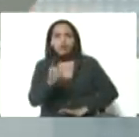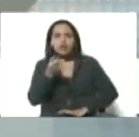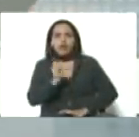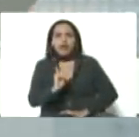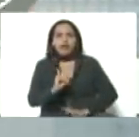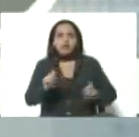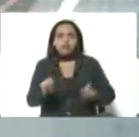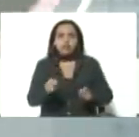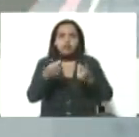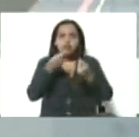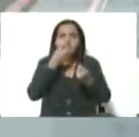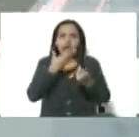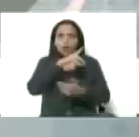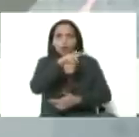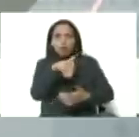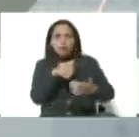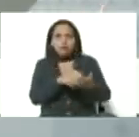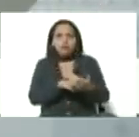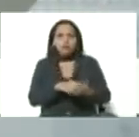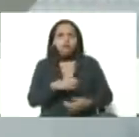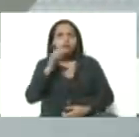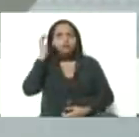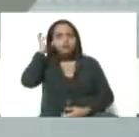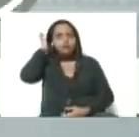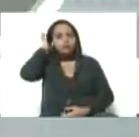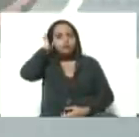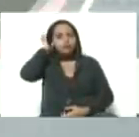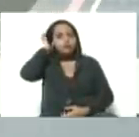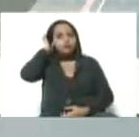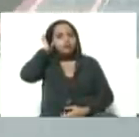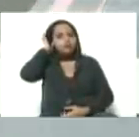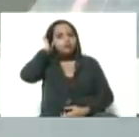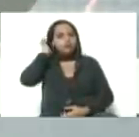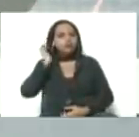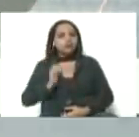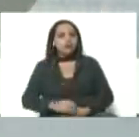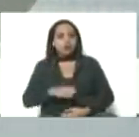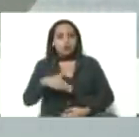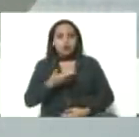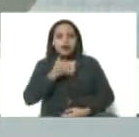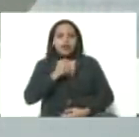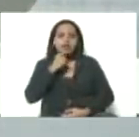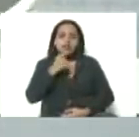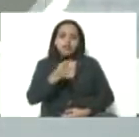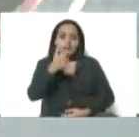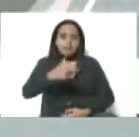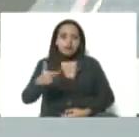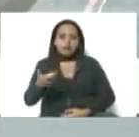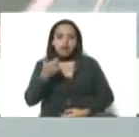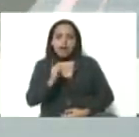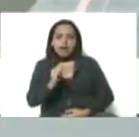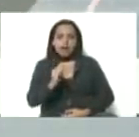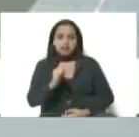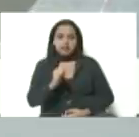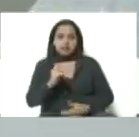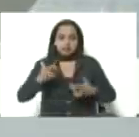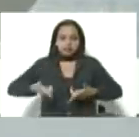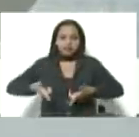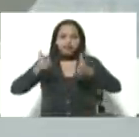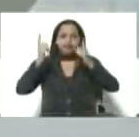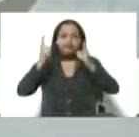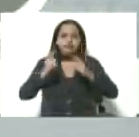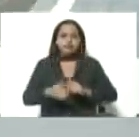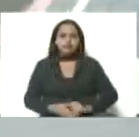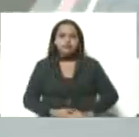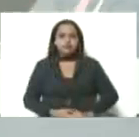recuperado por completo con pcr negativa y ya puede considerarse pacientes de alta las estadísticas